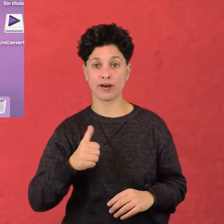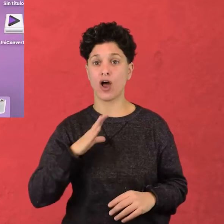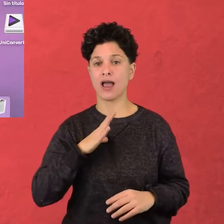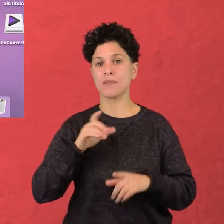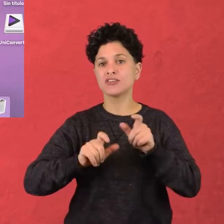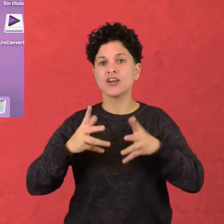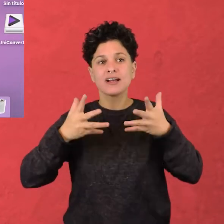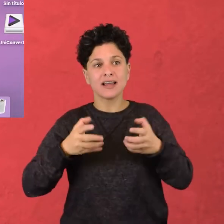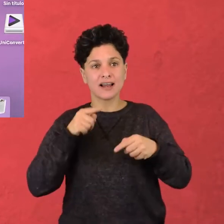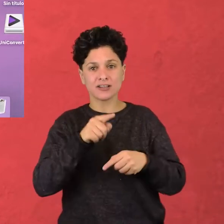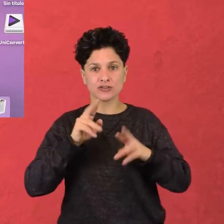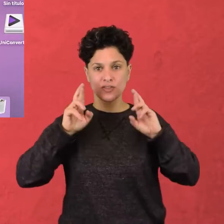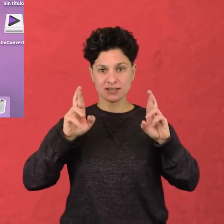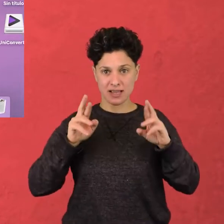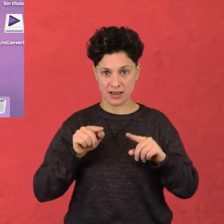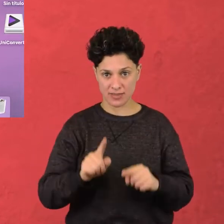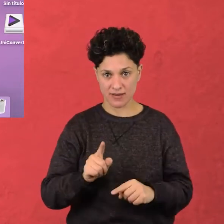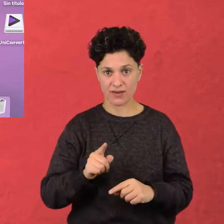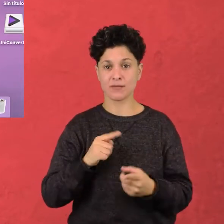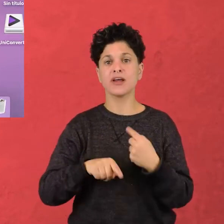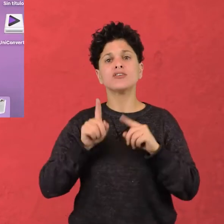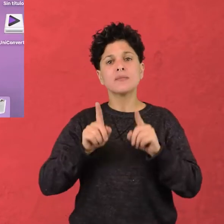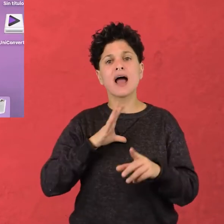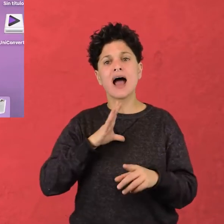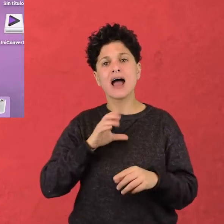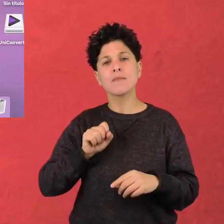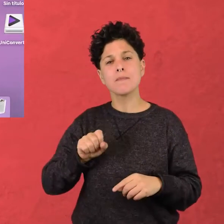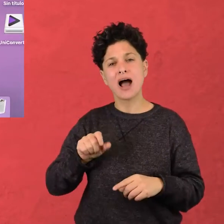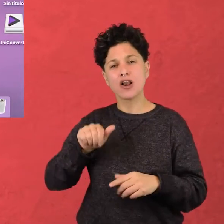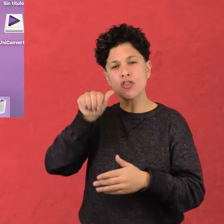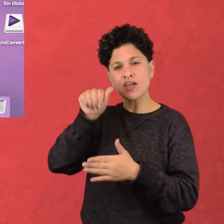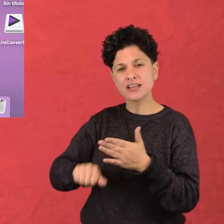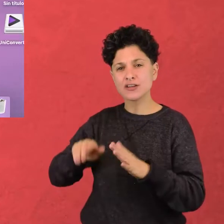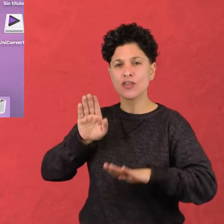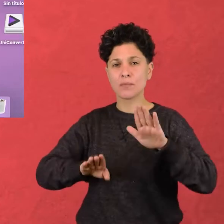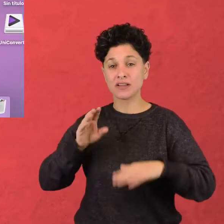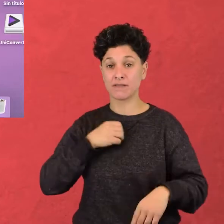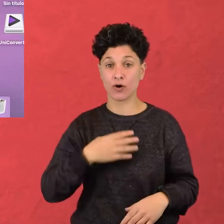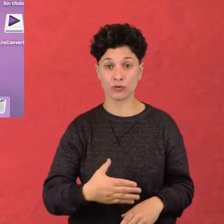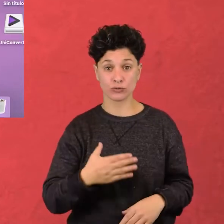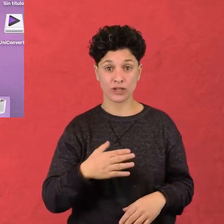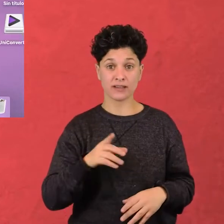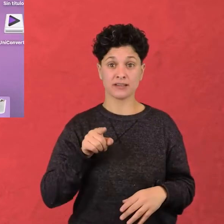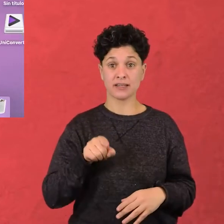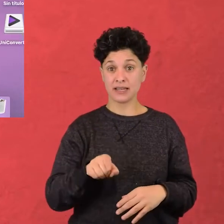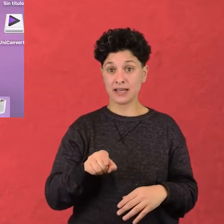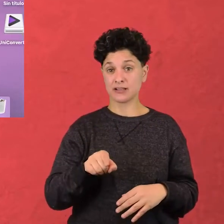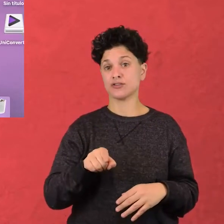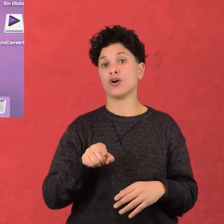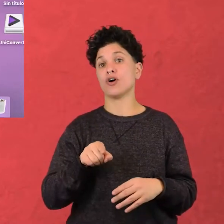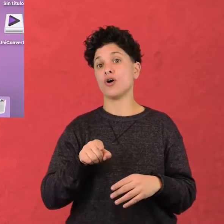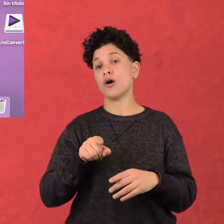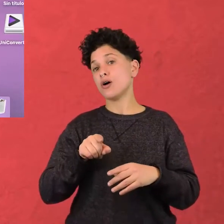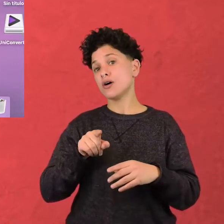ser extraordinariamente malos y dañinos si la voluntad que ha de hacer uso de estos dones de la